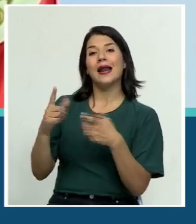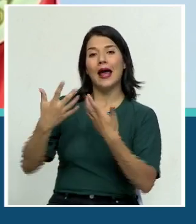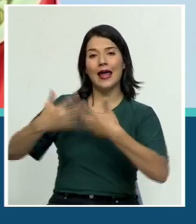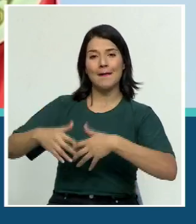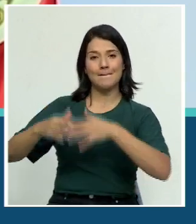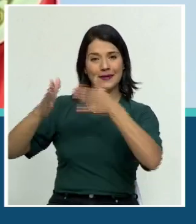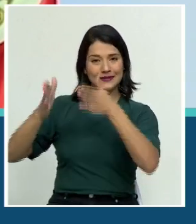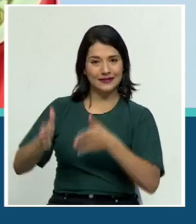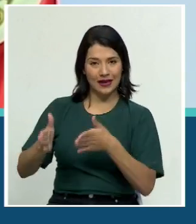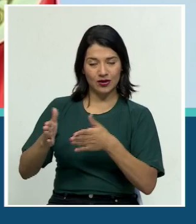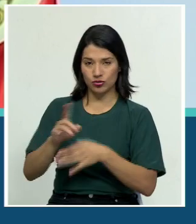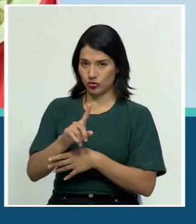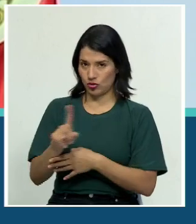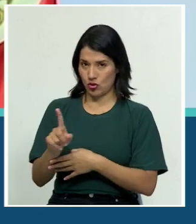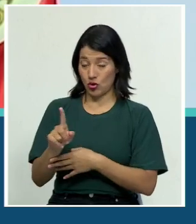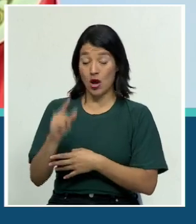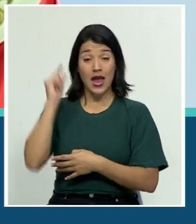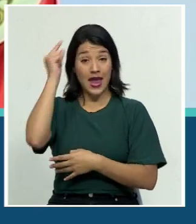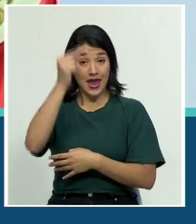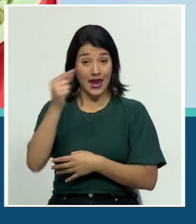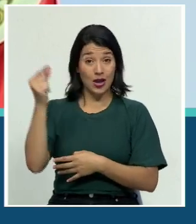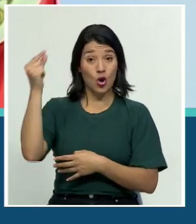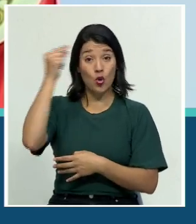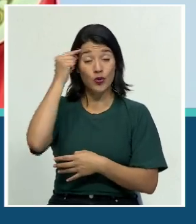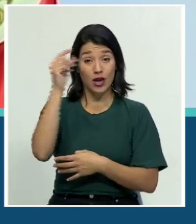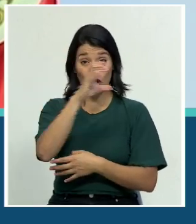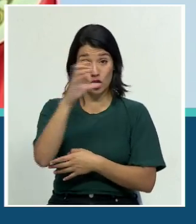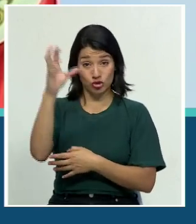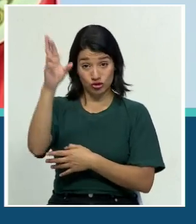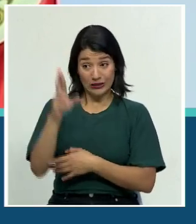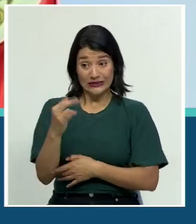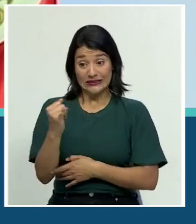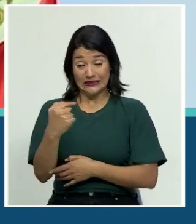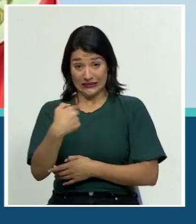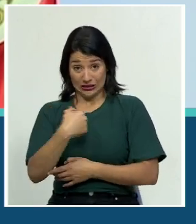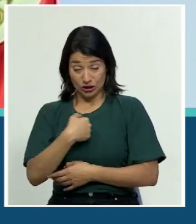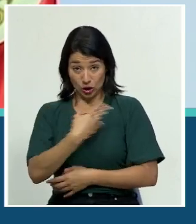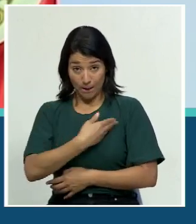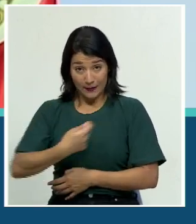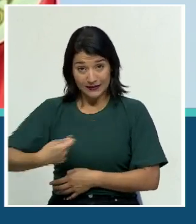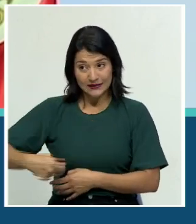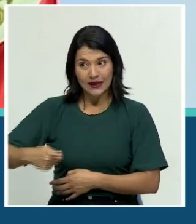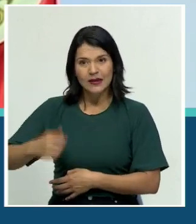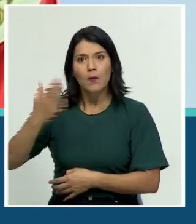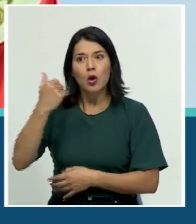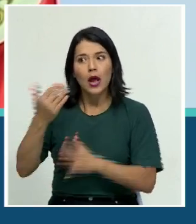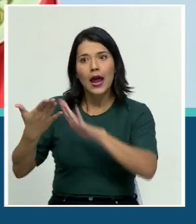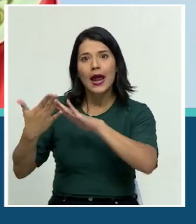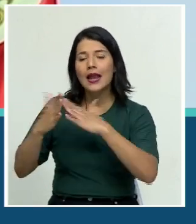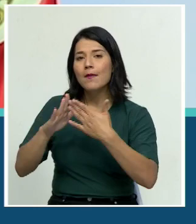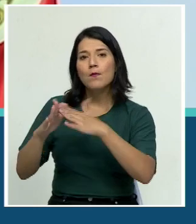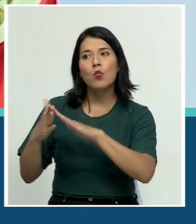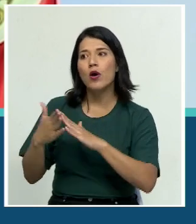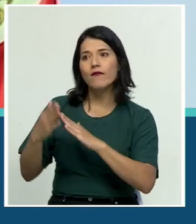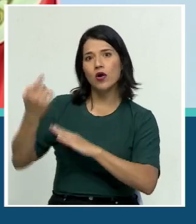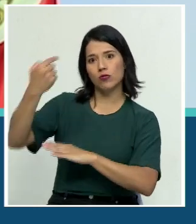Rica, mientras yo ejerza el mandato sagrado que me dio el pueblo, va a gobernar para el